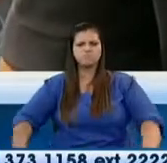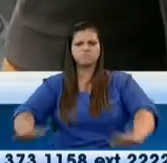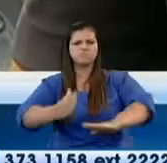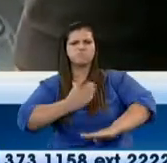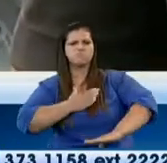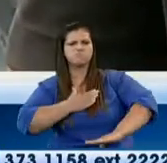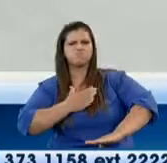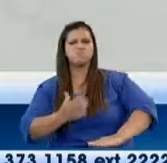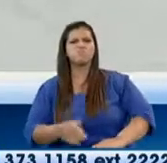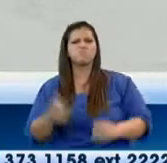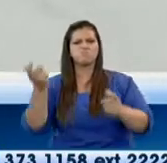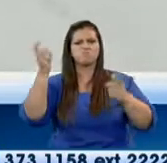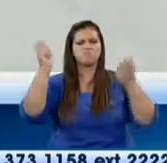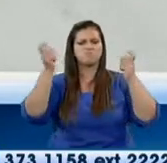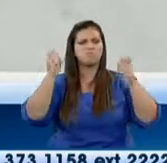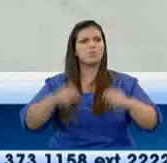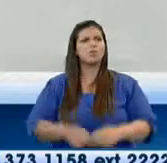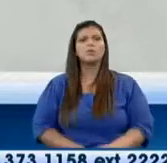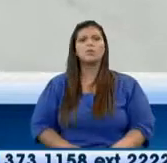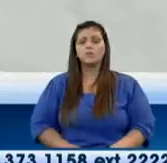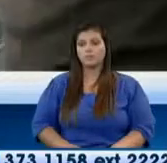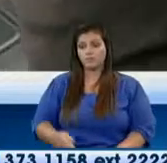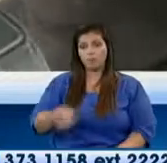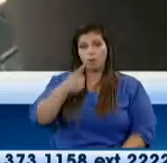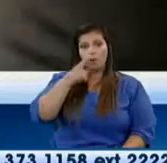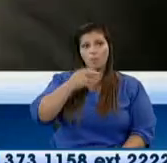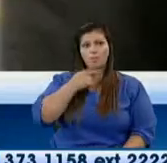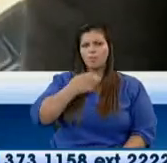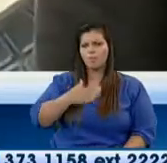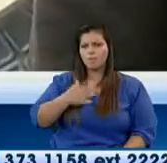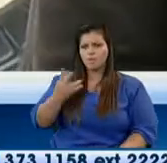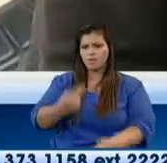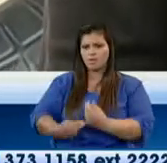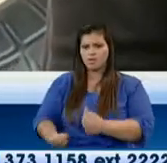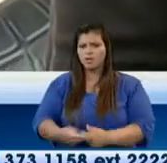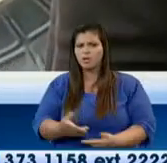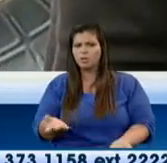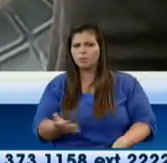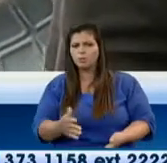colegio. ¿Por qué? Porque en el colegio se metieron ellos.